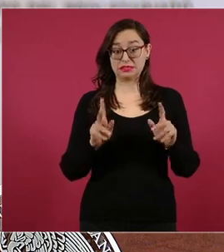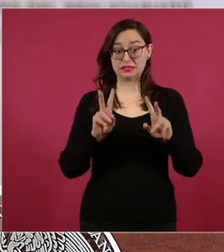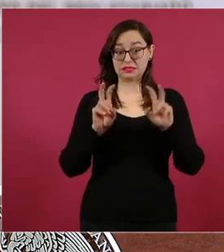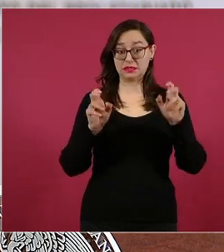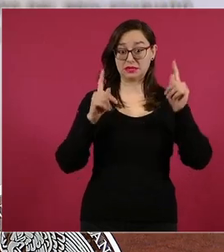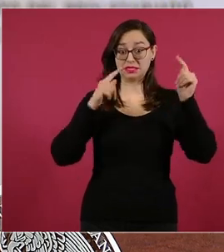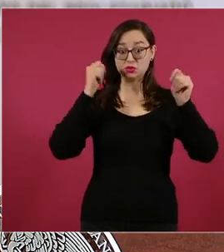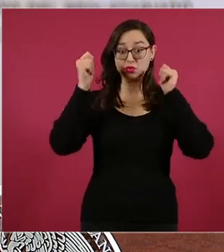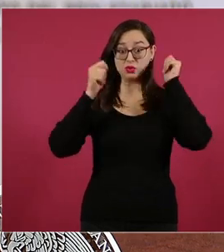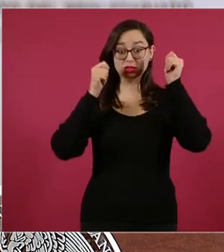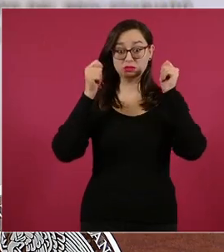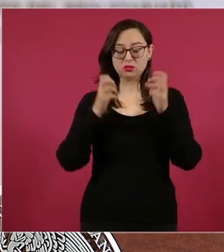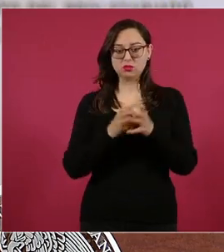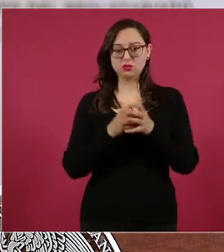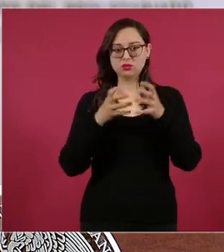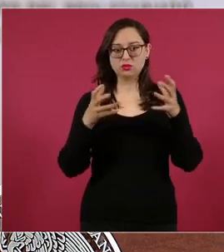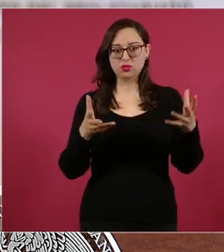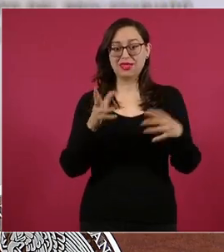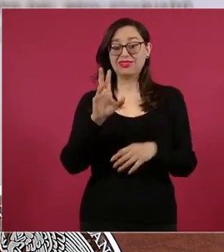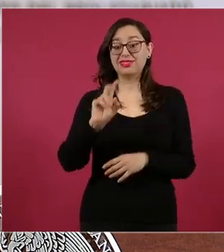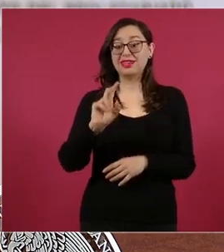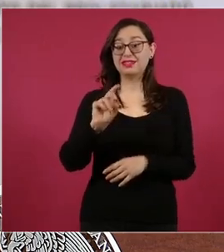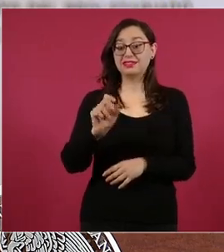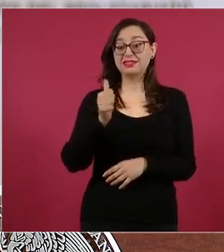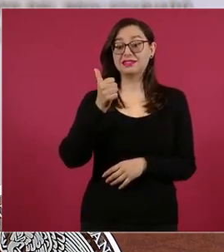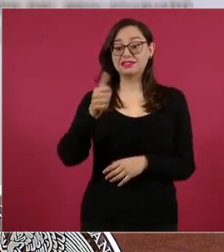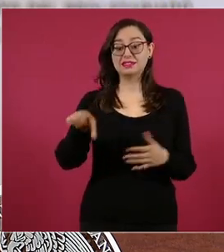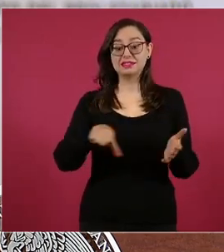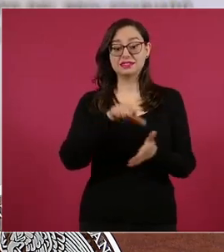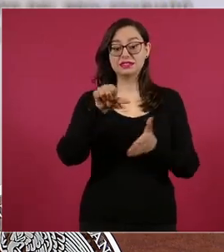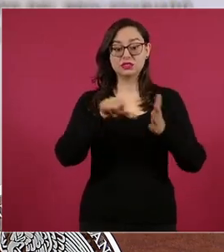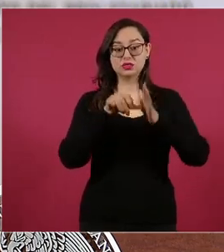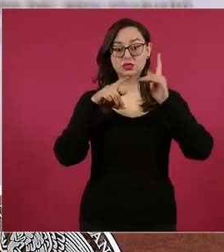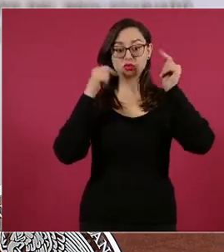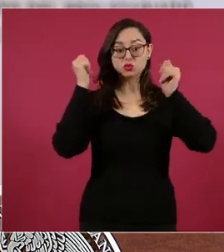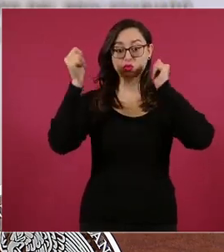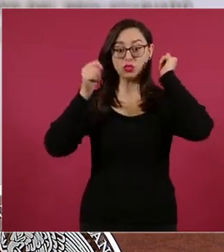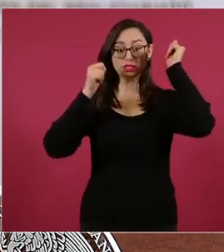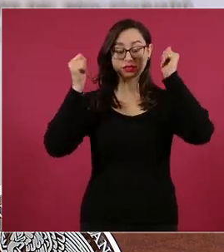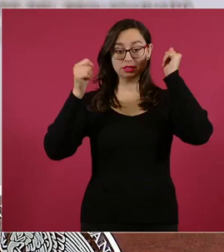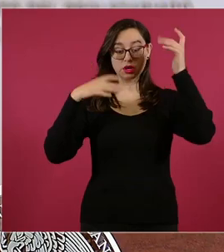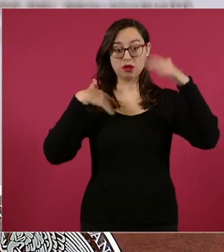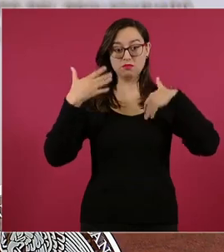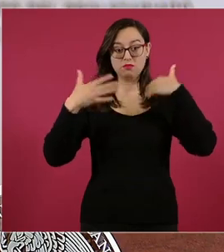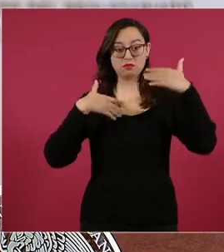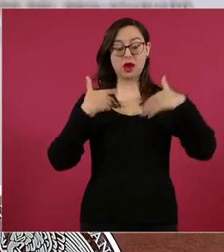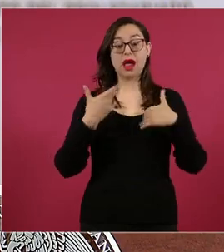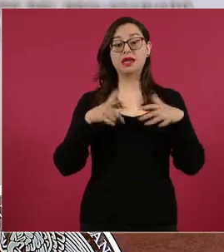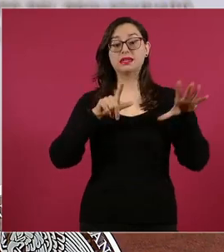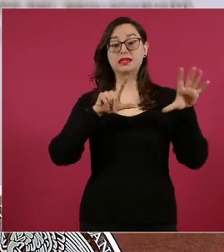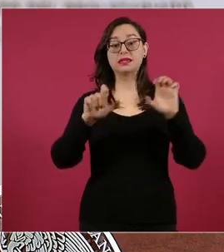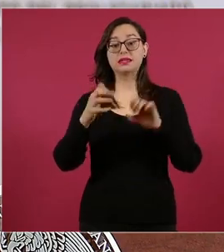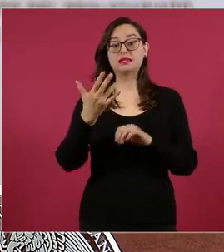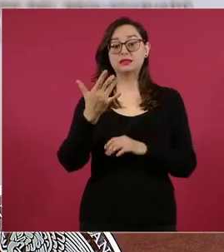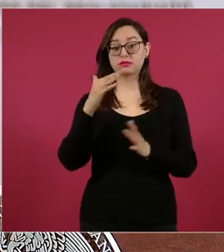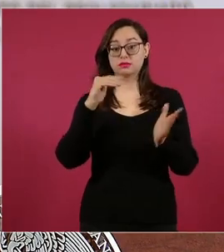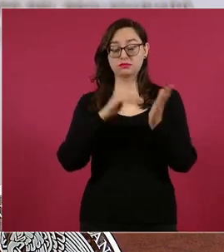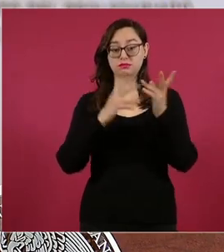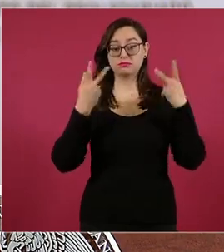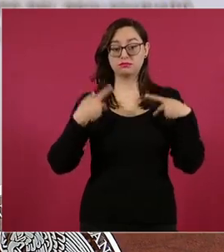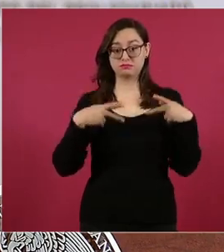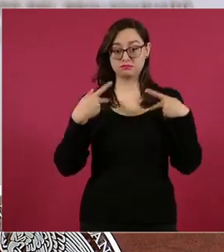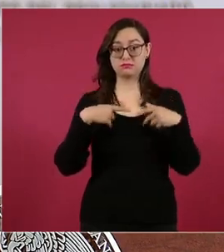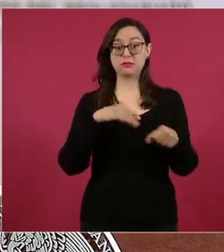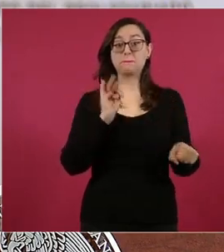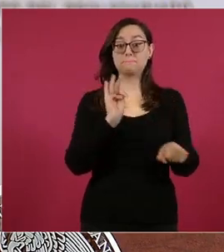Tenemos 36 centros turísticos de aventura donde se benefician 750 mil personas.